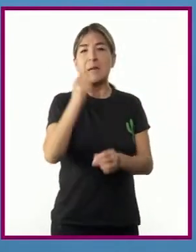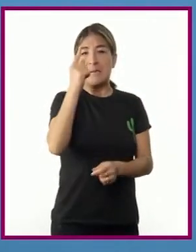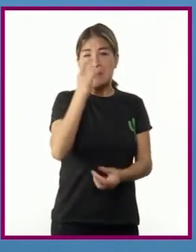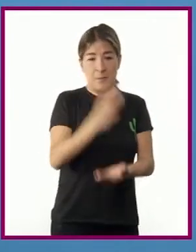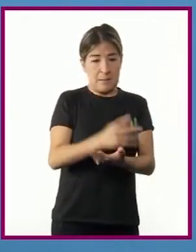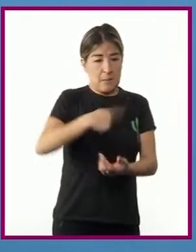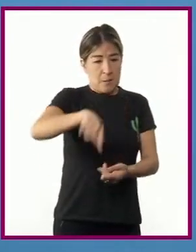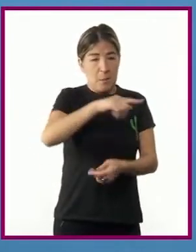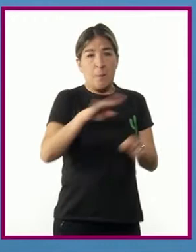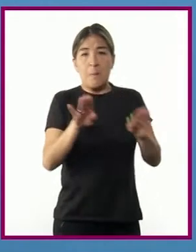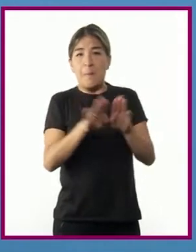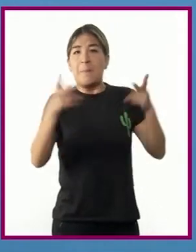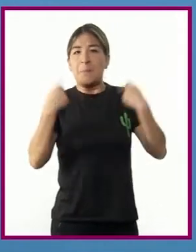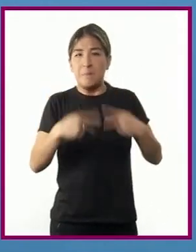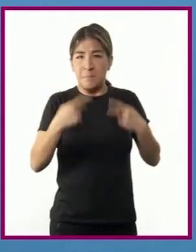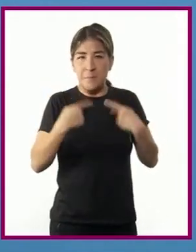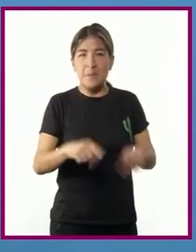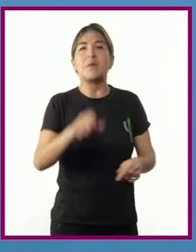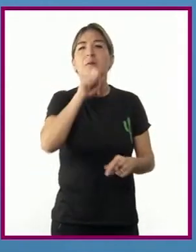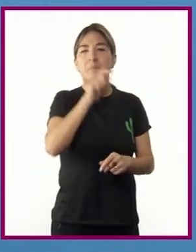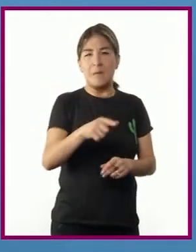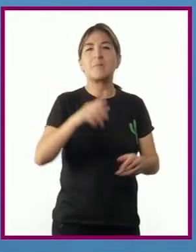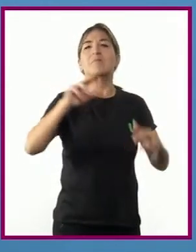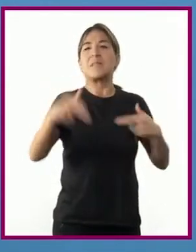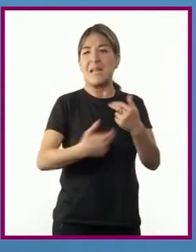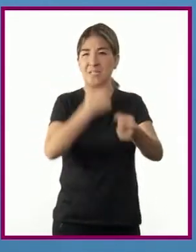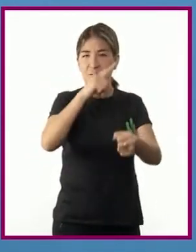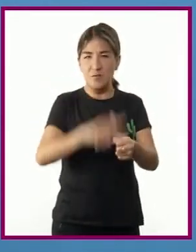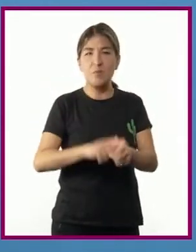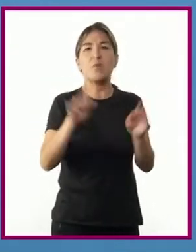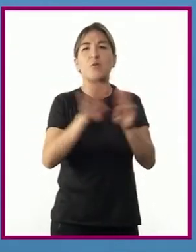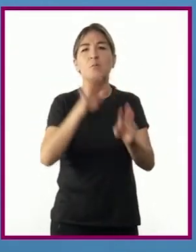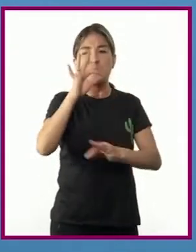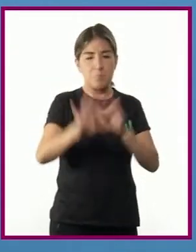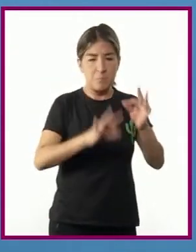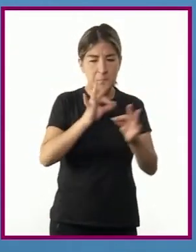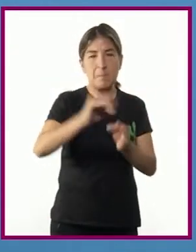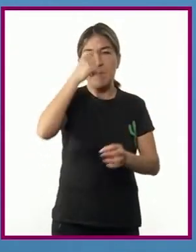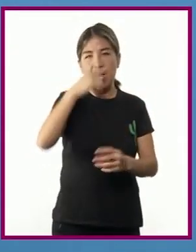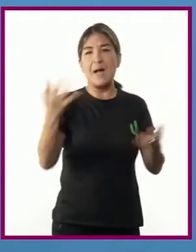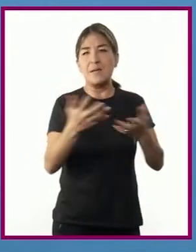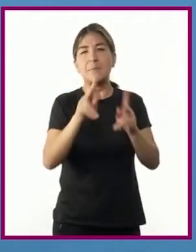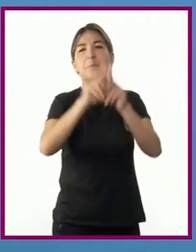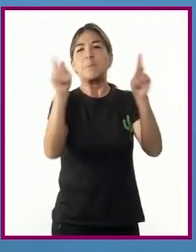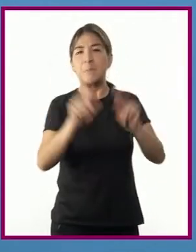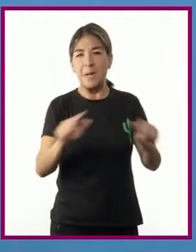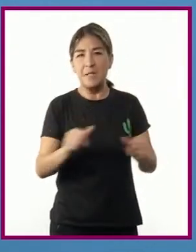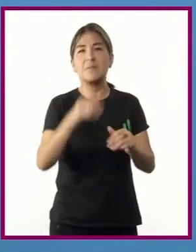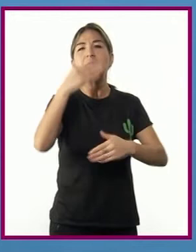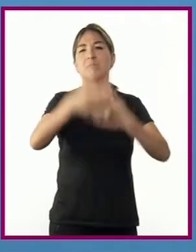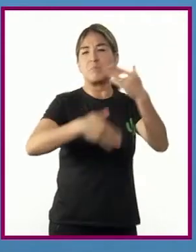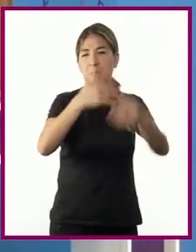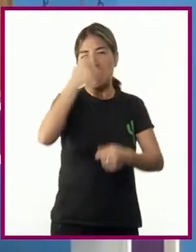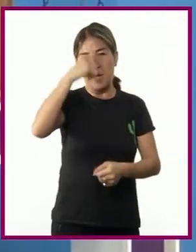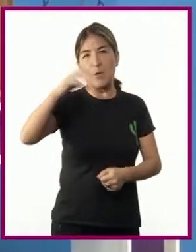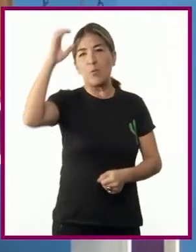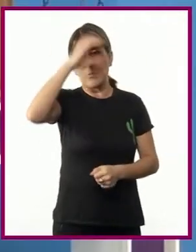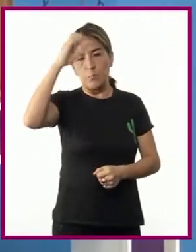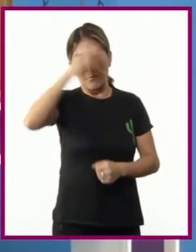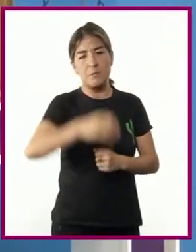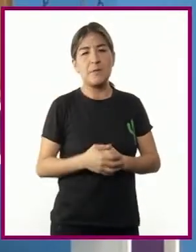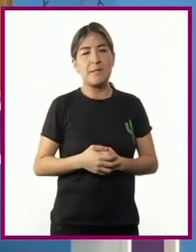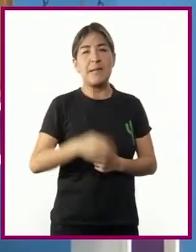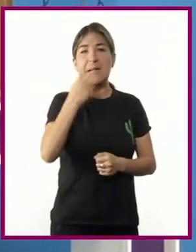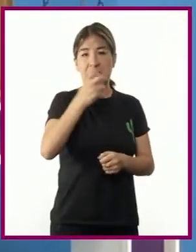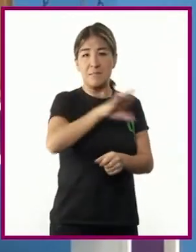las personas, sino también entre las naciones, para propiciar la paz y fomentarla como una cultura.